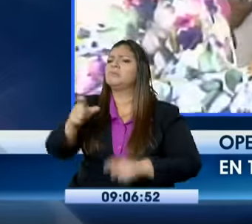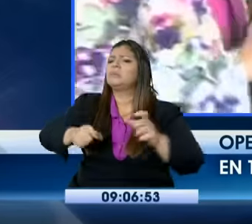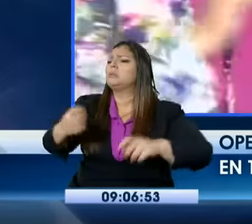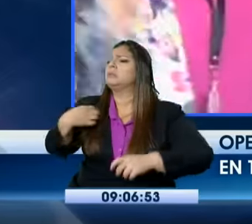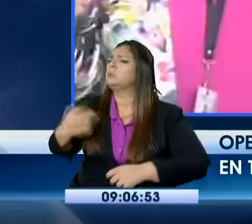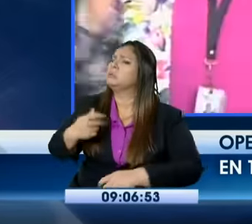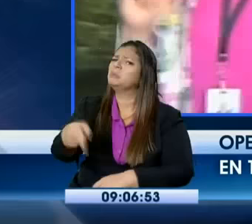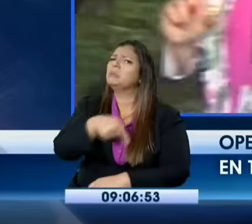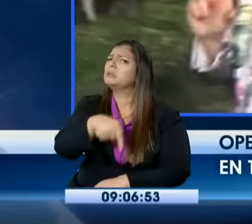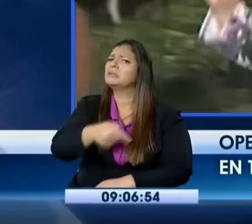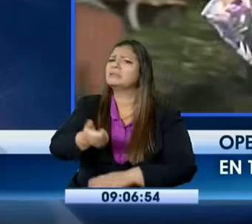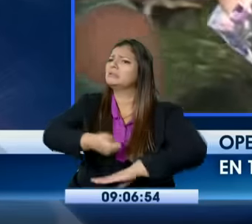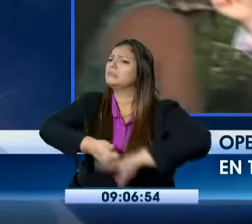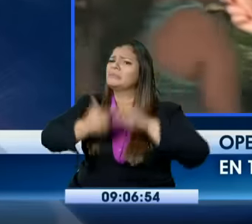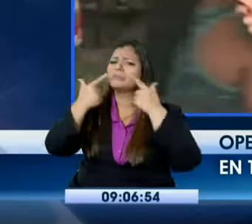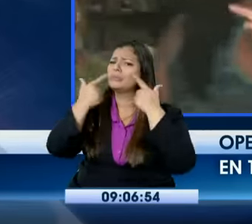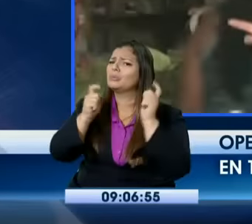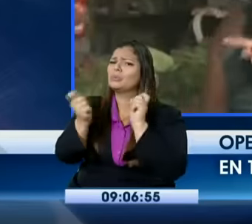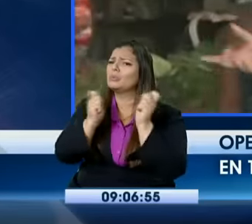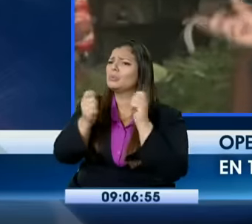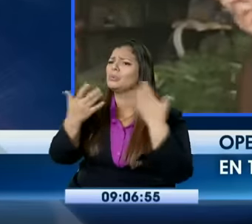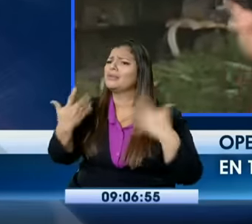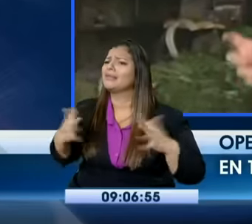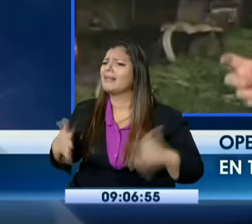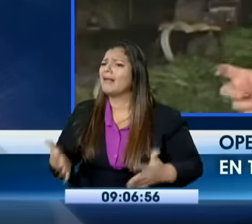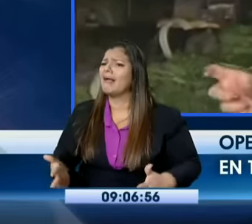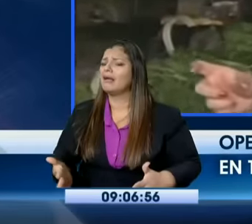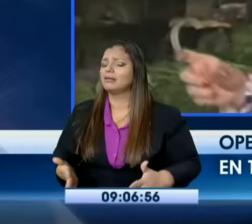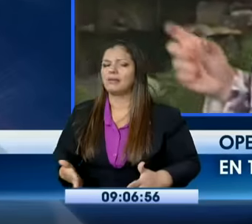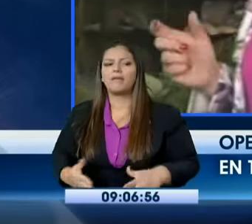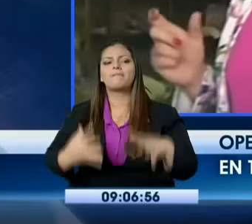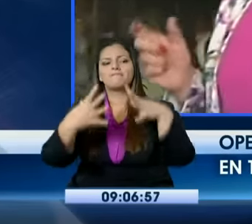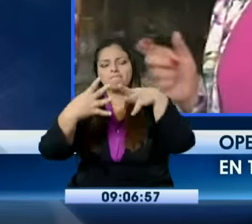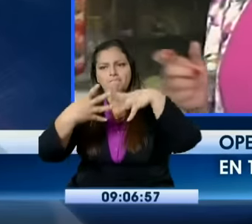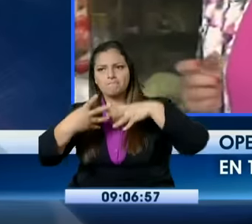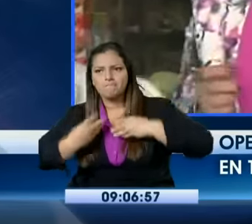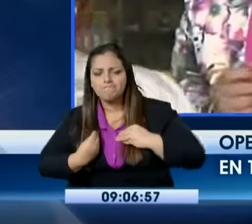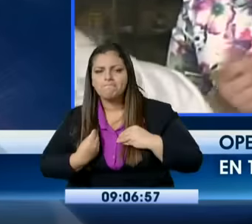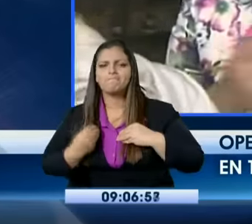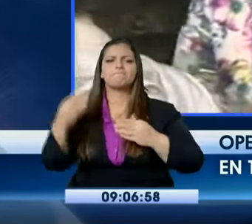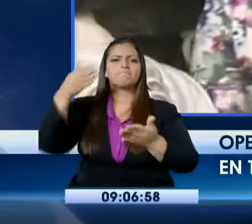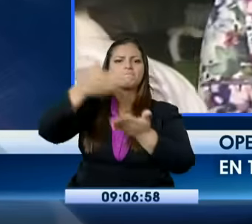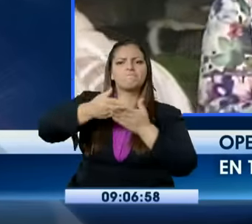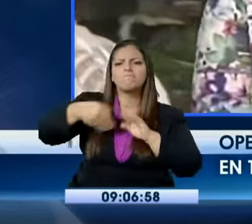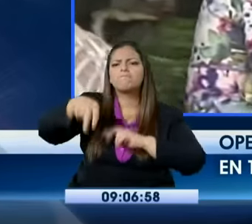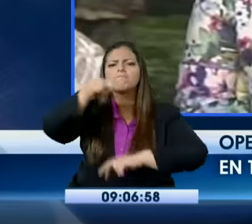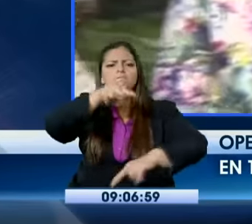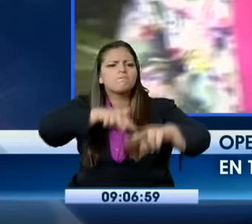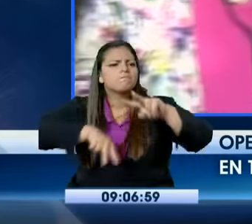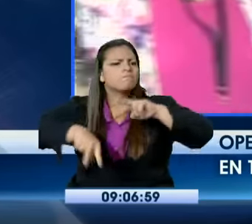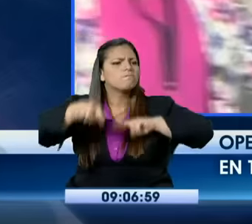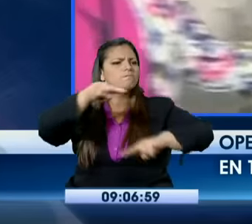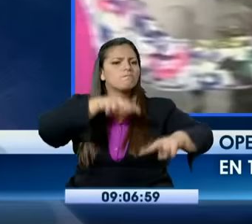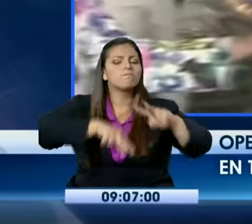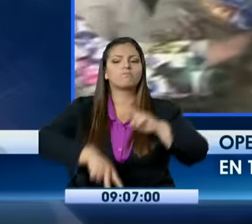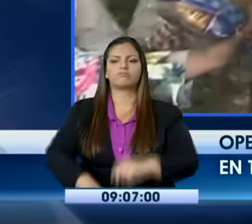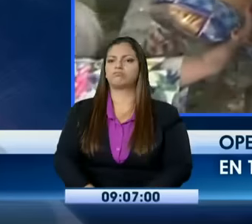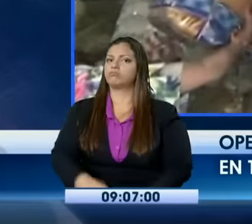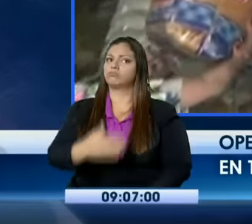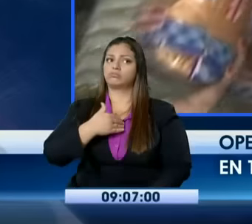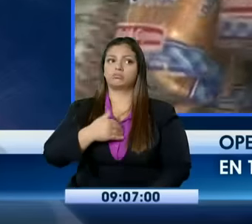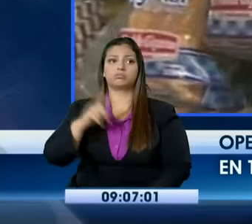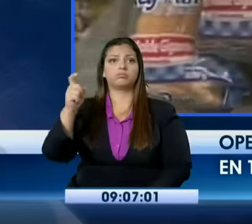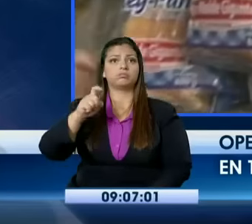también de atención y dentro de los cuales visitamos Mercado Montebello y exigimos que este mercado cumpla con los